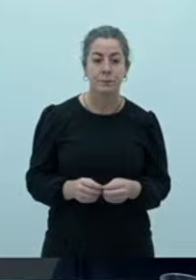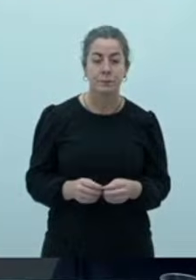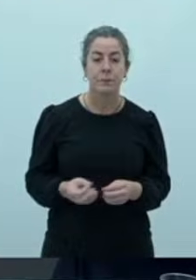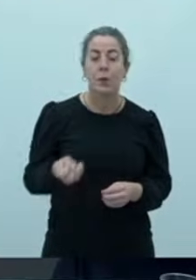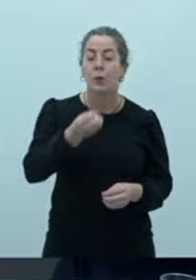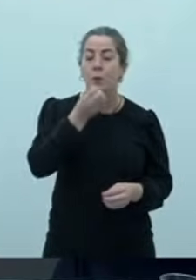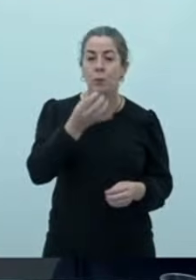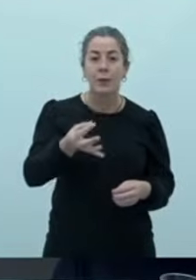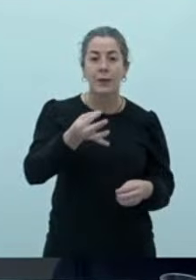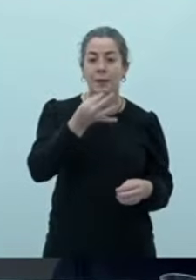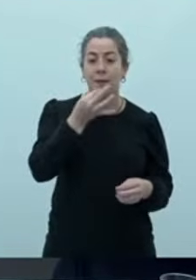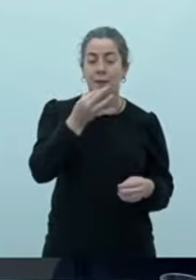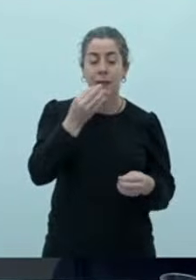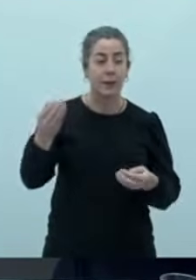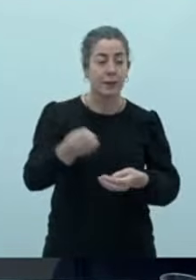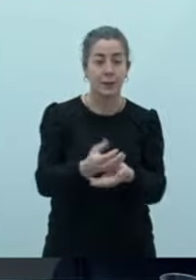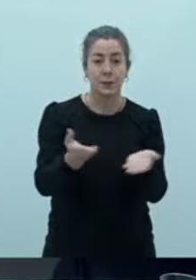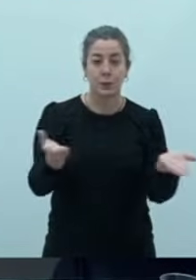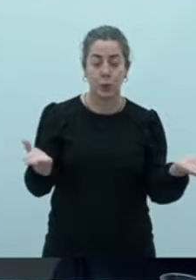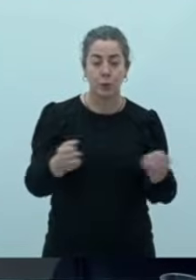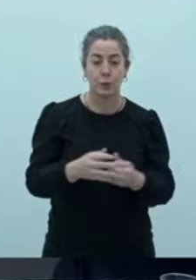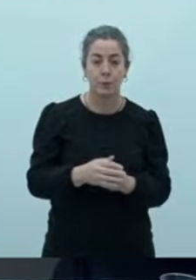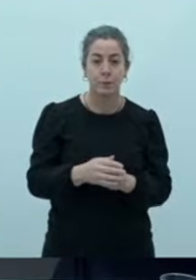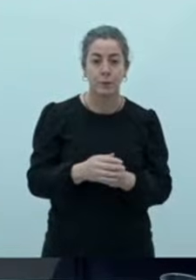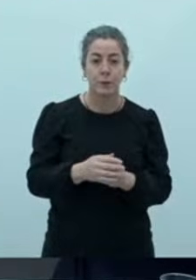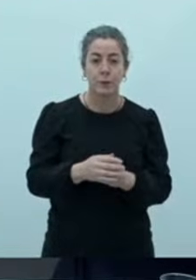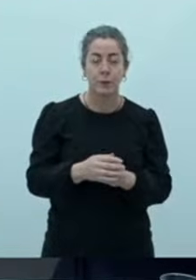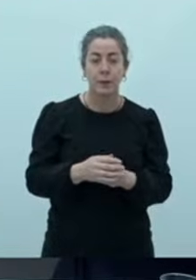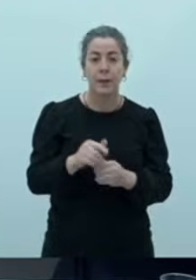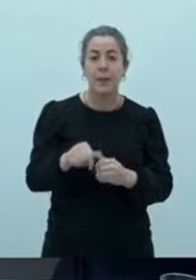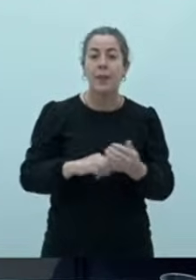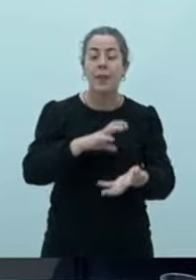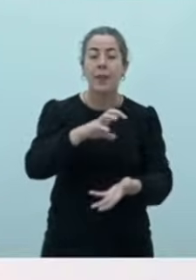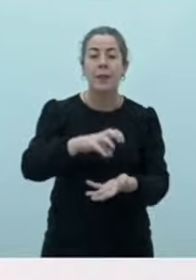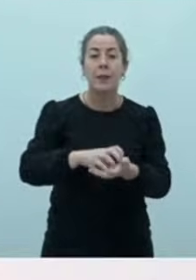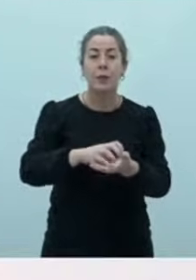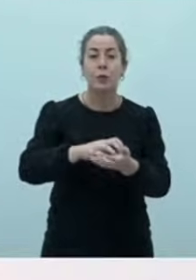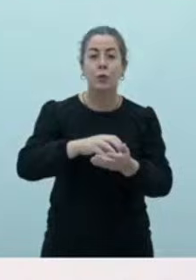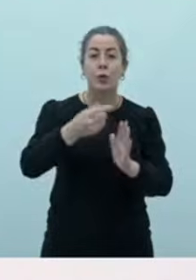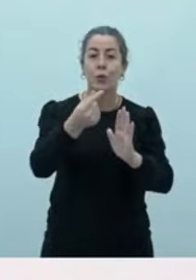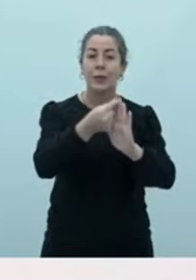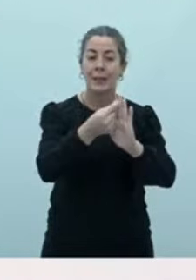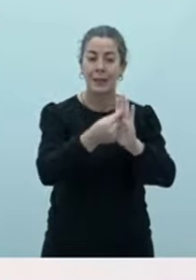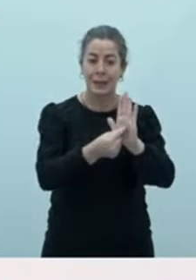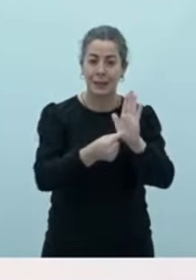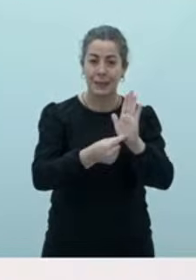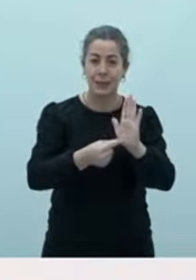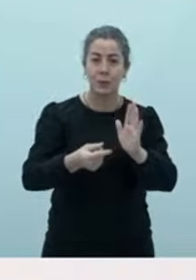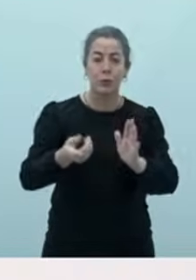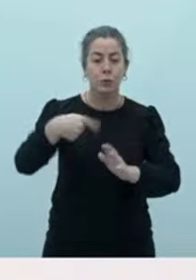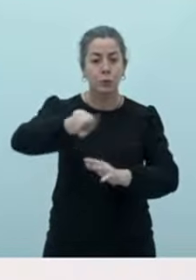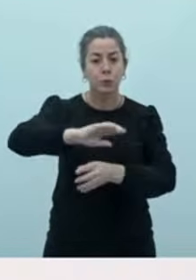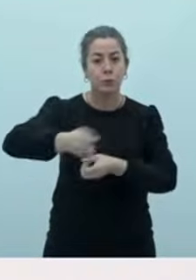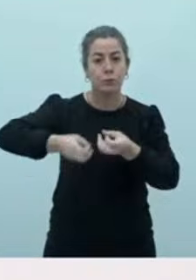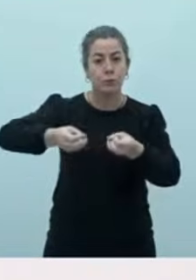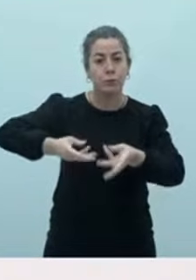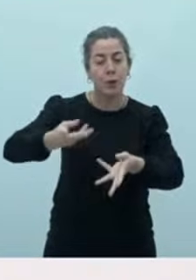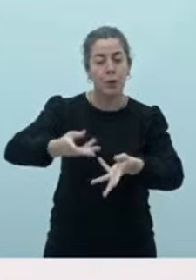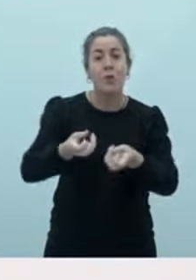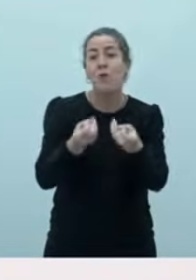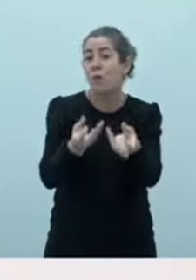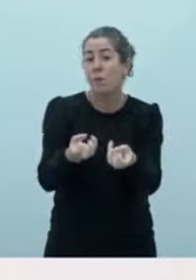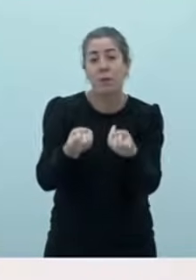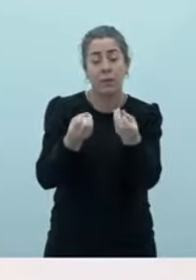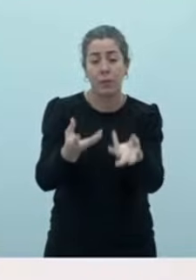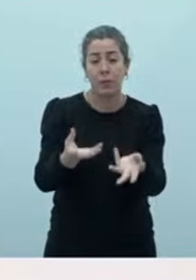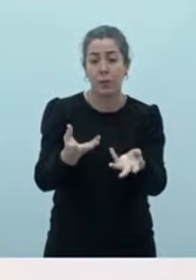Venga, muy buenas tardes a todos. Continuamos desde el Centro de Datos avanzando en esa comunicación, en esa